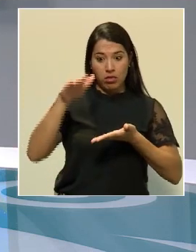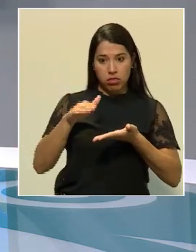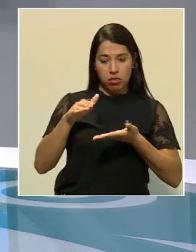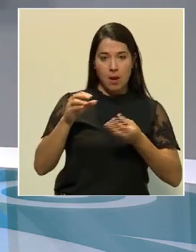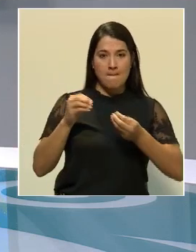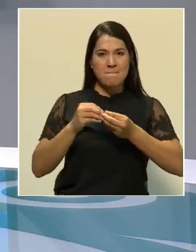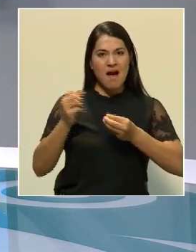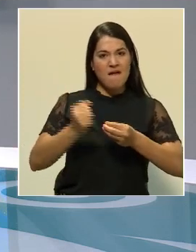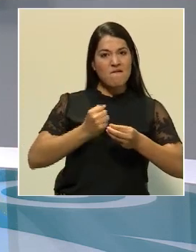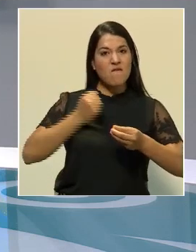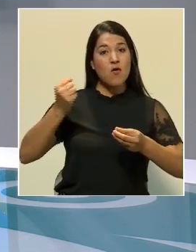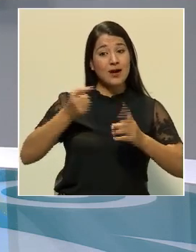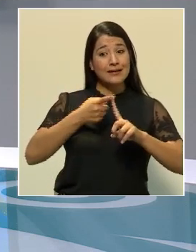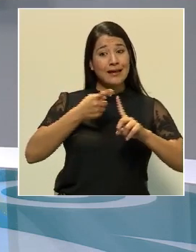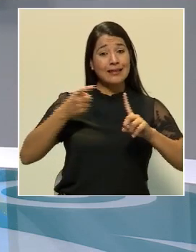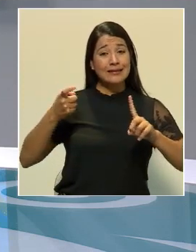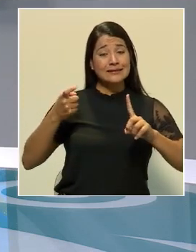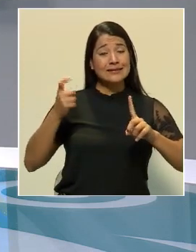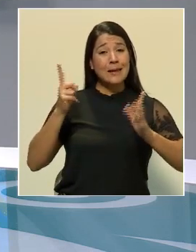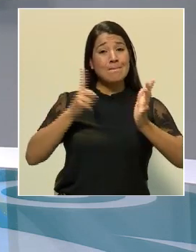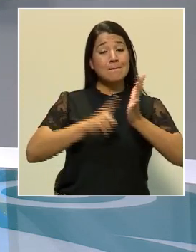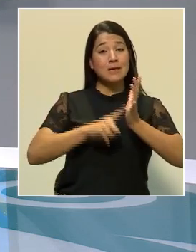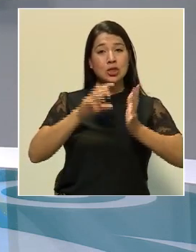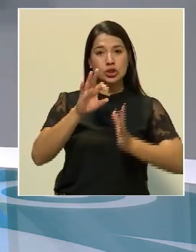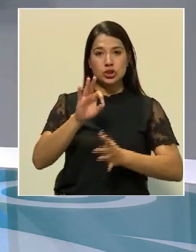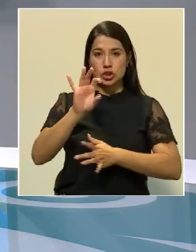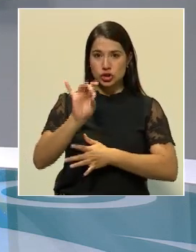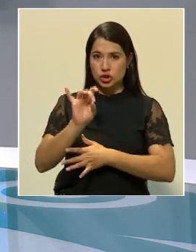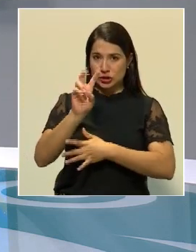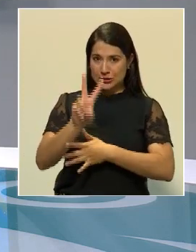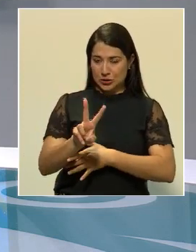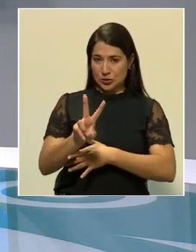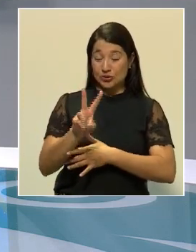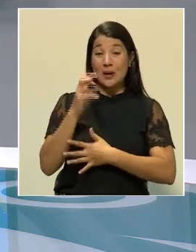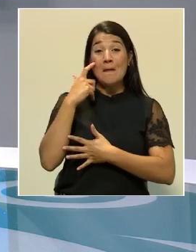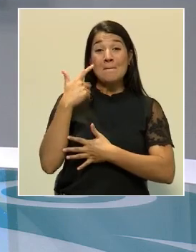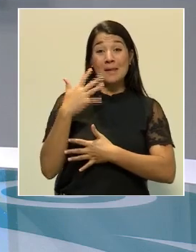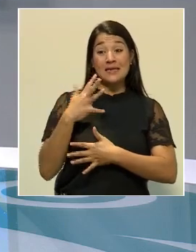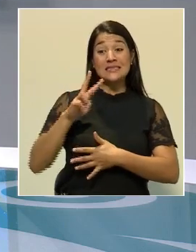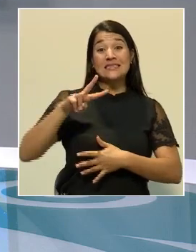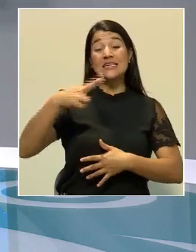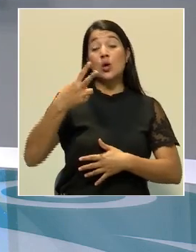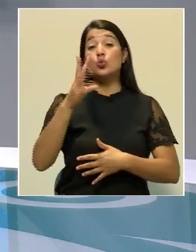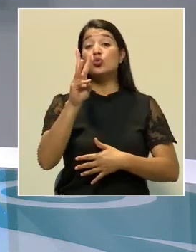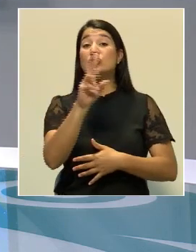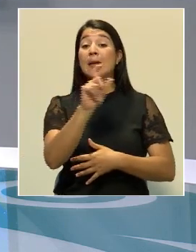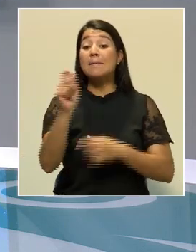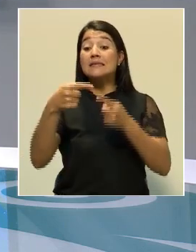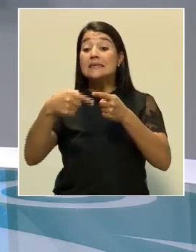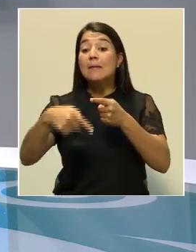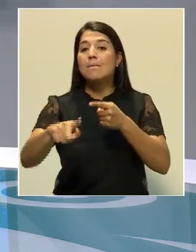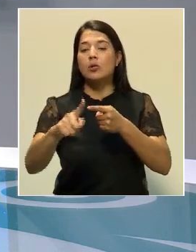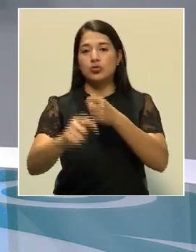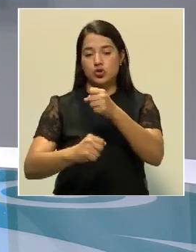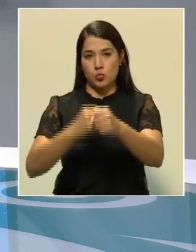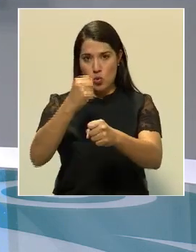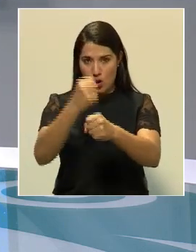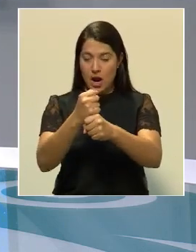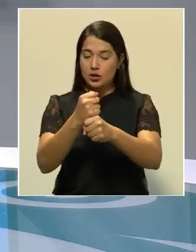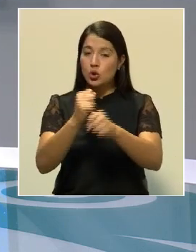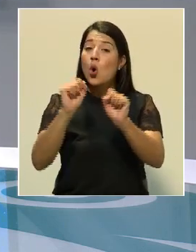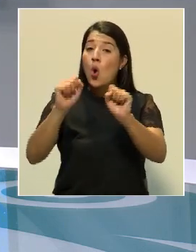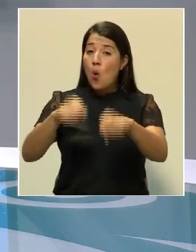desde 1982. Se espera que para el segundo semestre del próximo año se dé